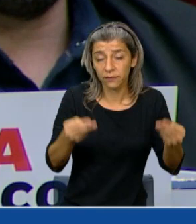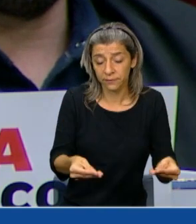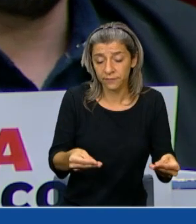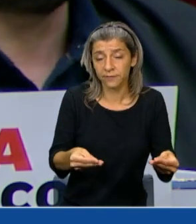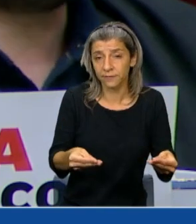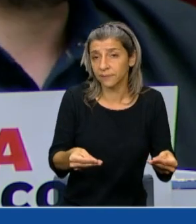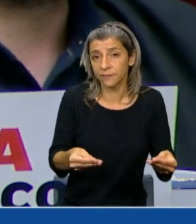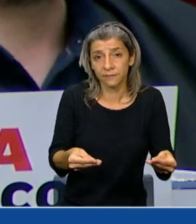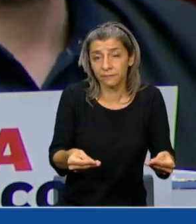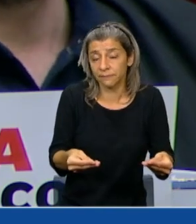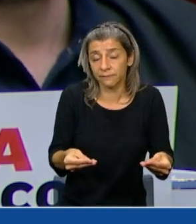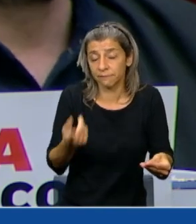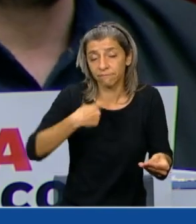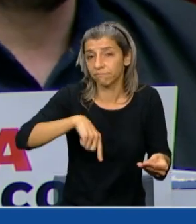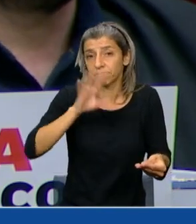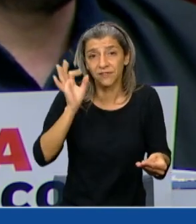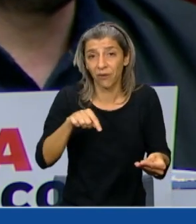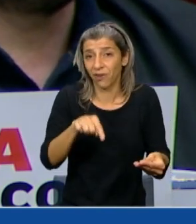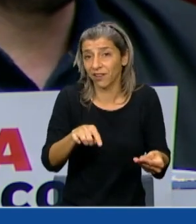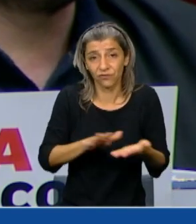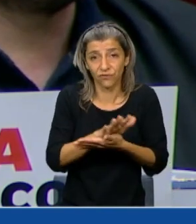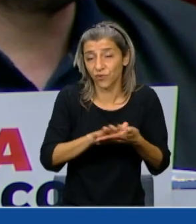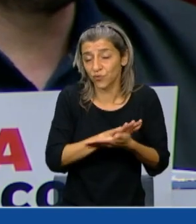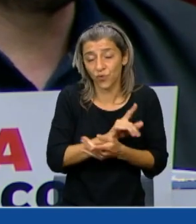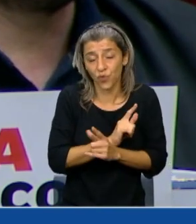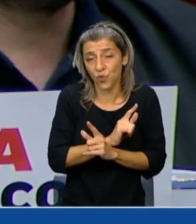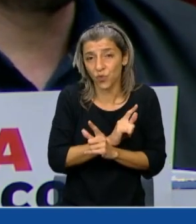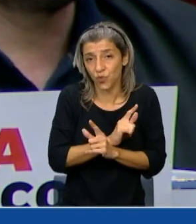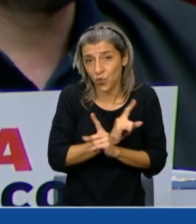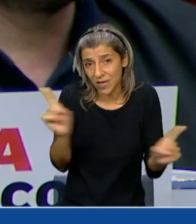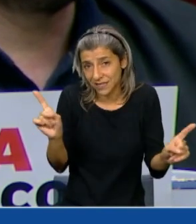sabiendo que está lejos de ser una solución.